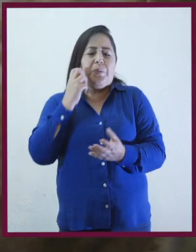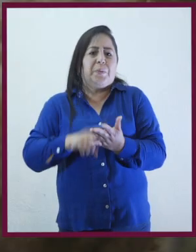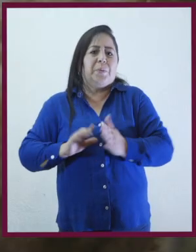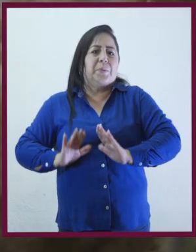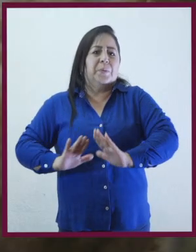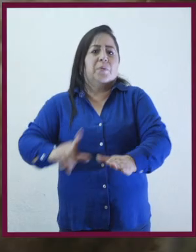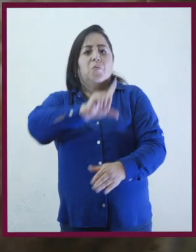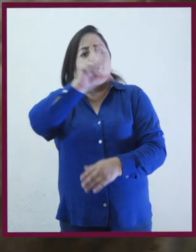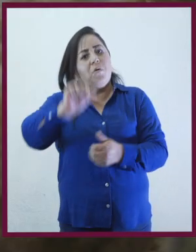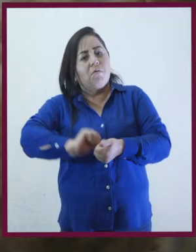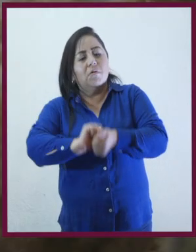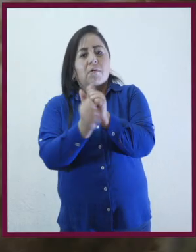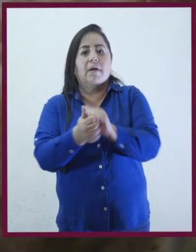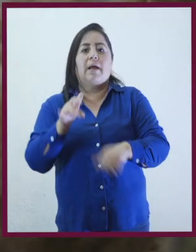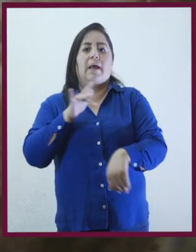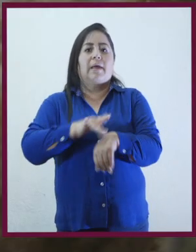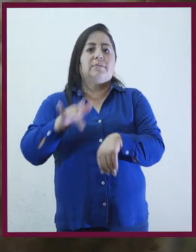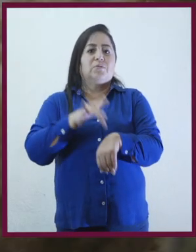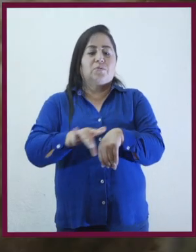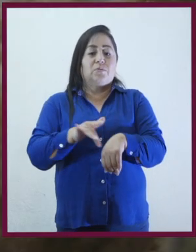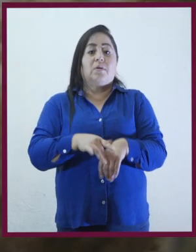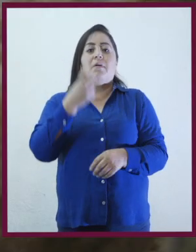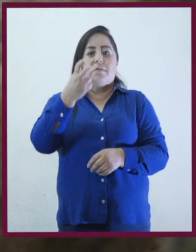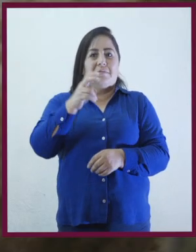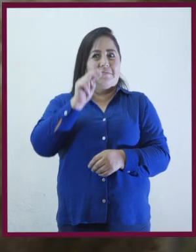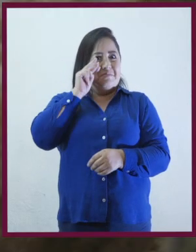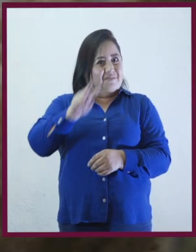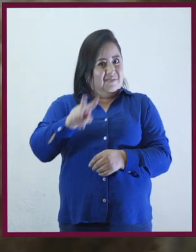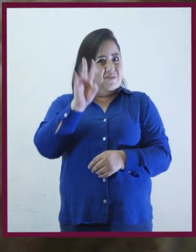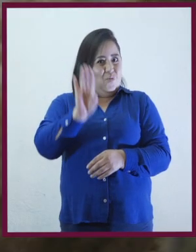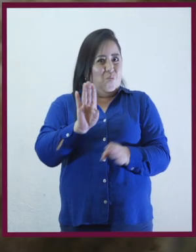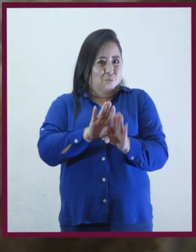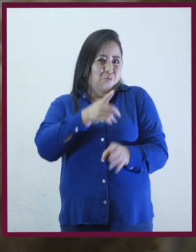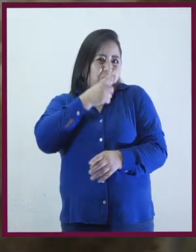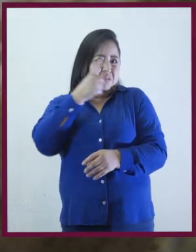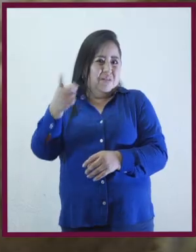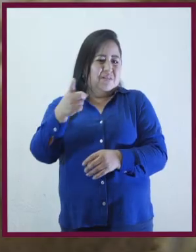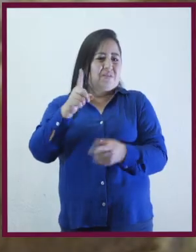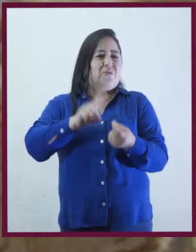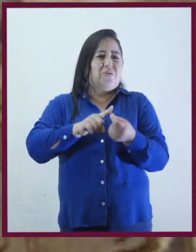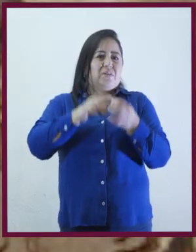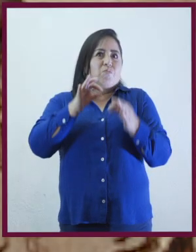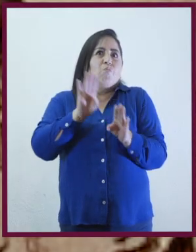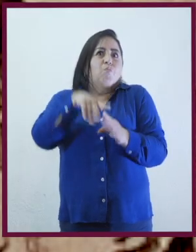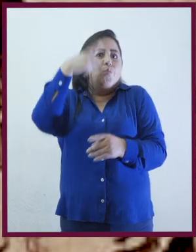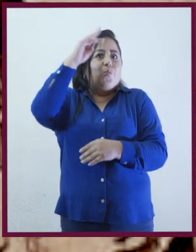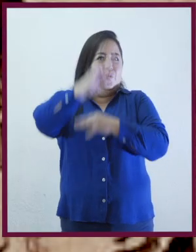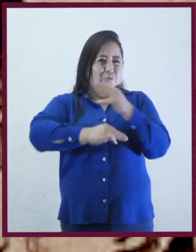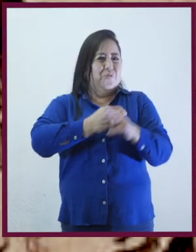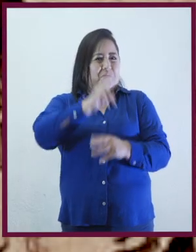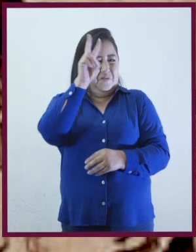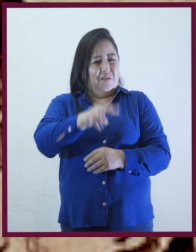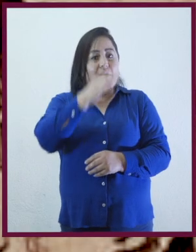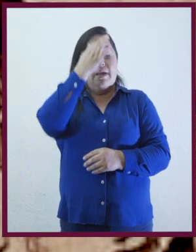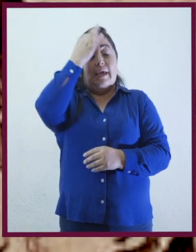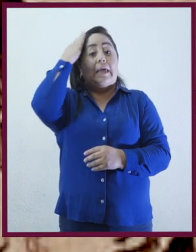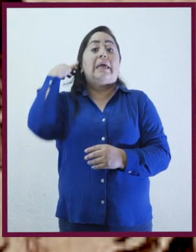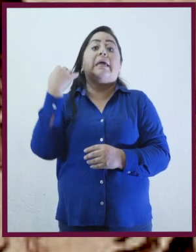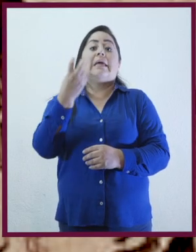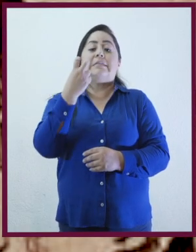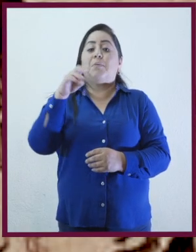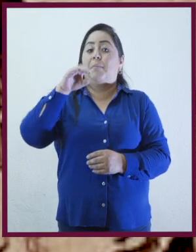camino a convertirse en queso. Suena atractiva esa versión del origen del mundo, ¿verdad? Así fue